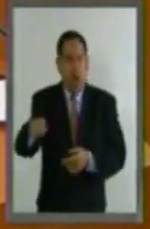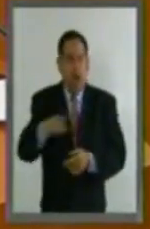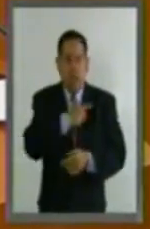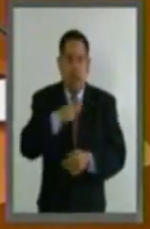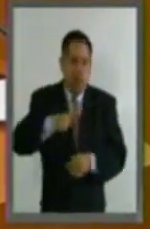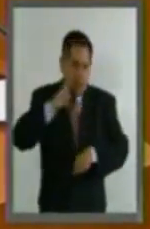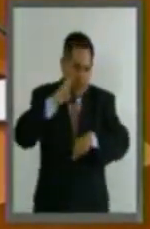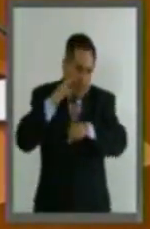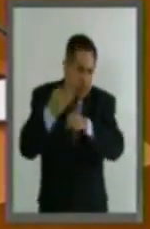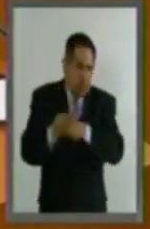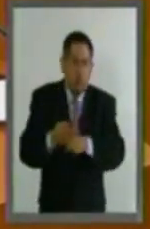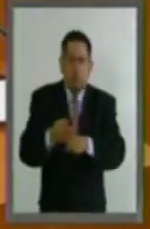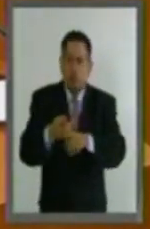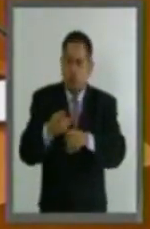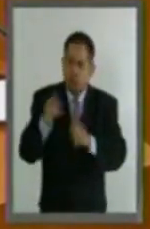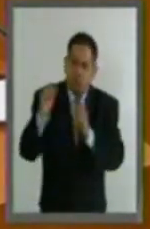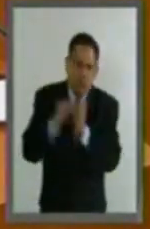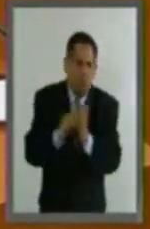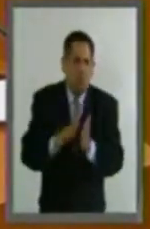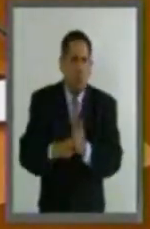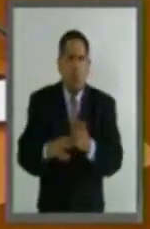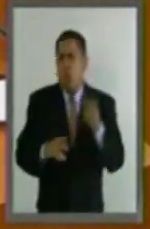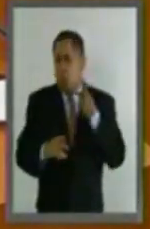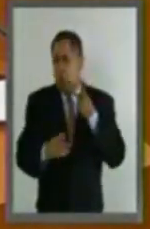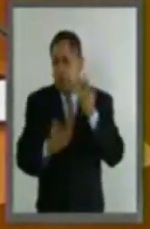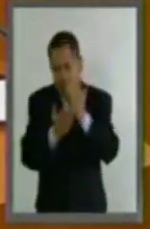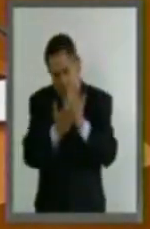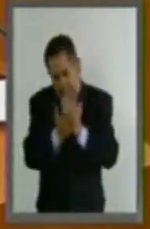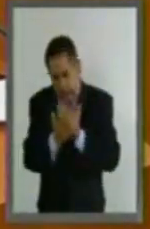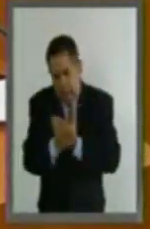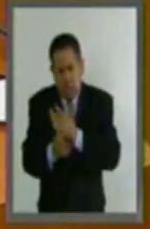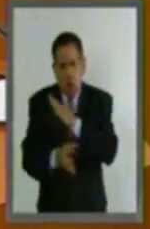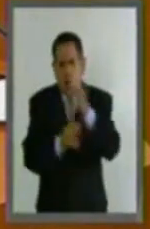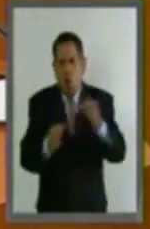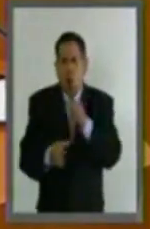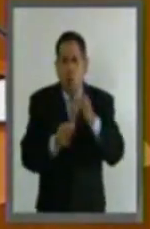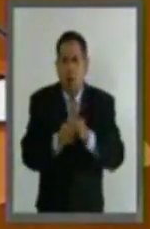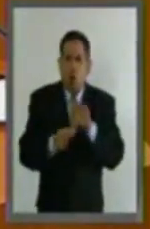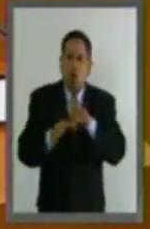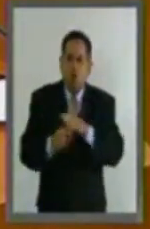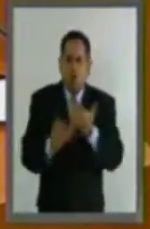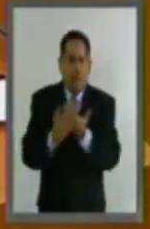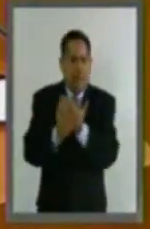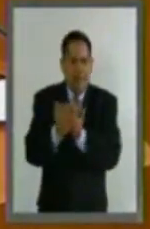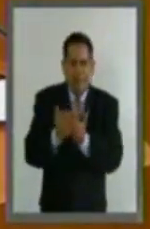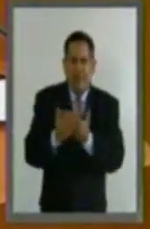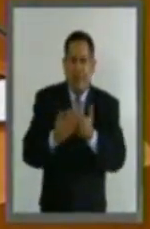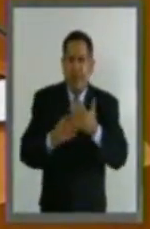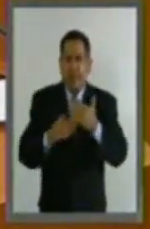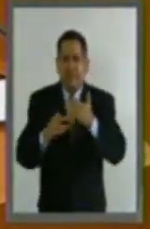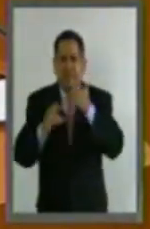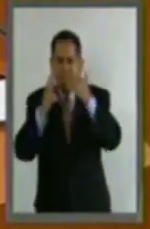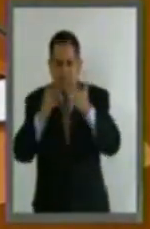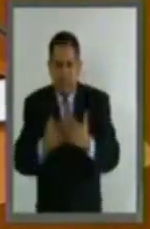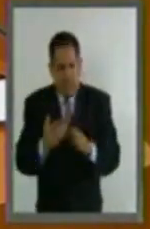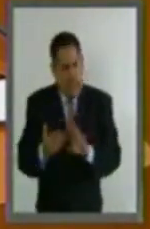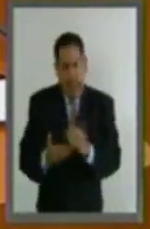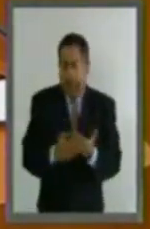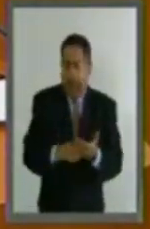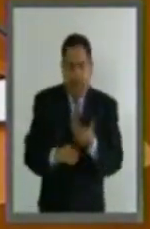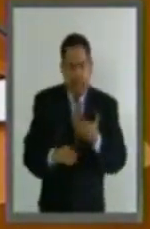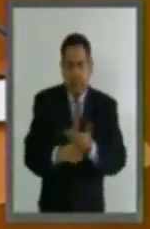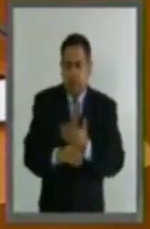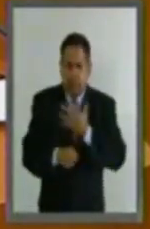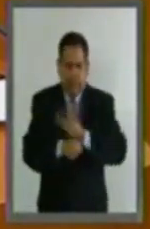corresponde establecer las políticas públicas a seguir en las materias de prevención de desastre y protección